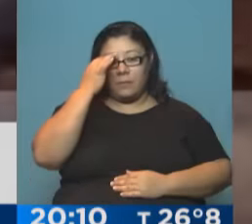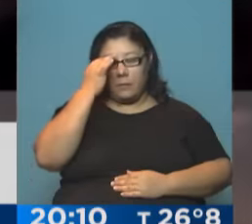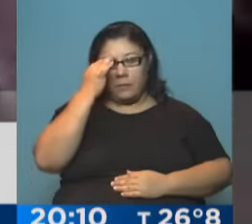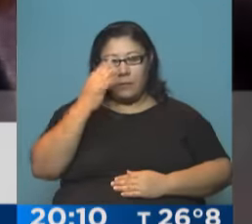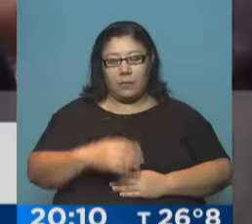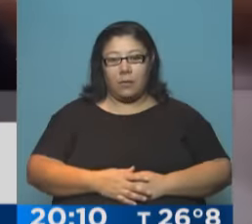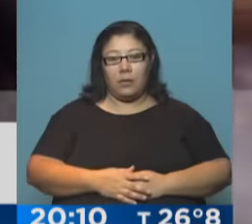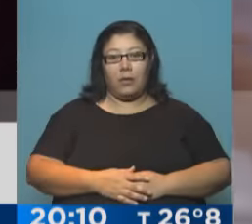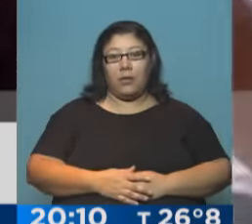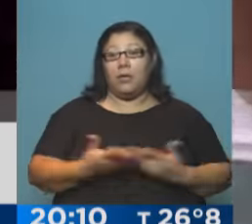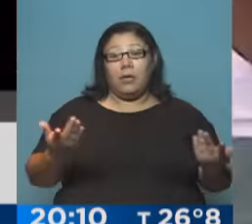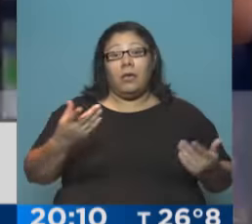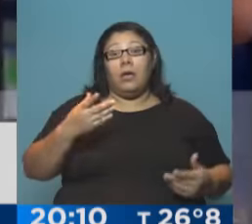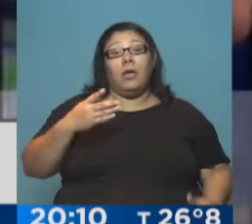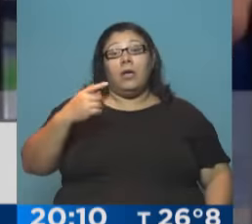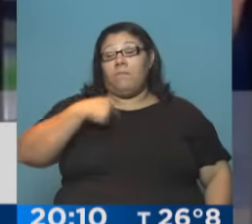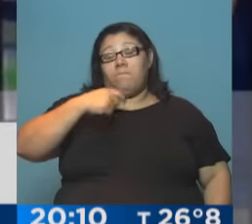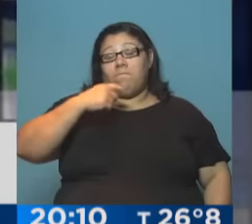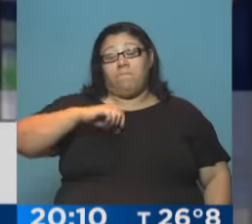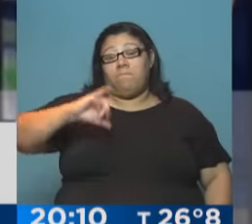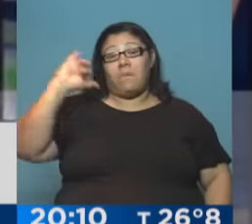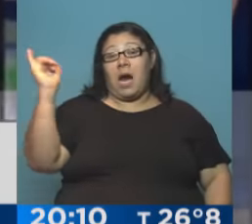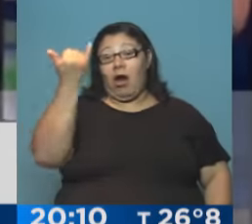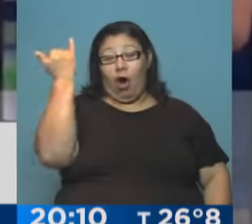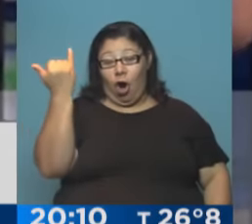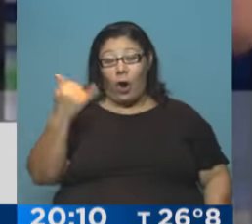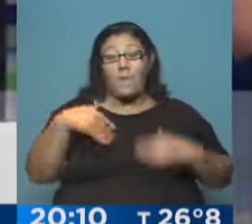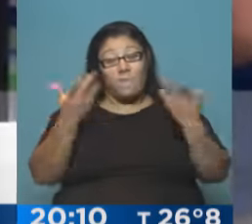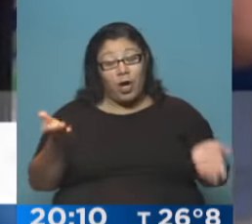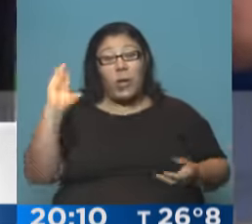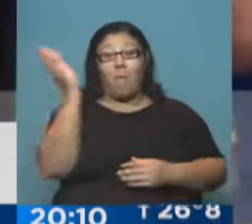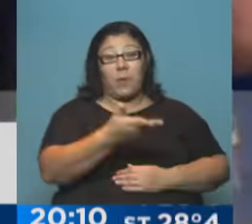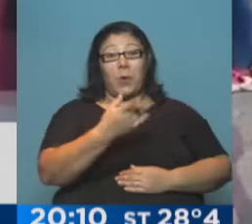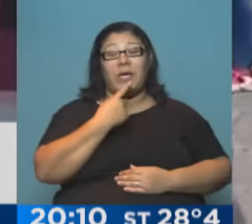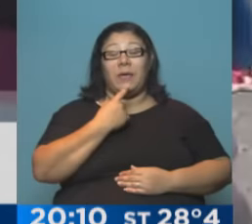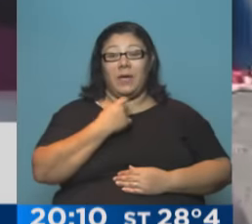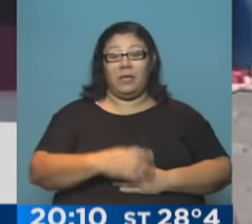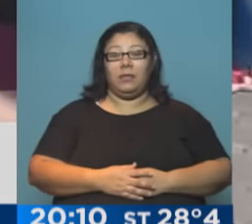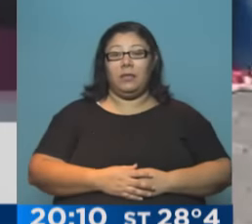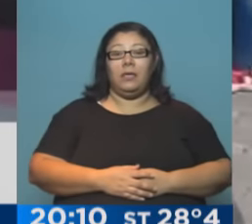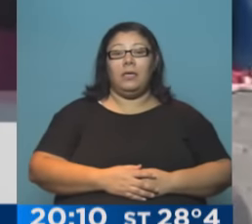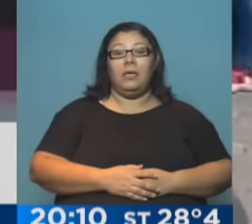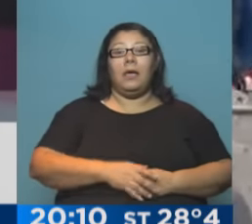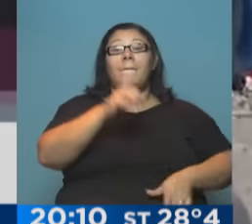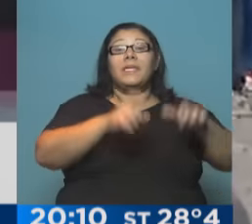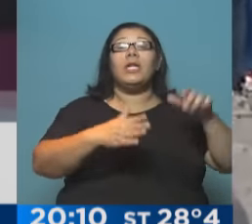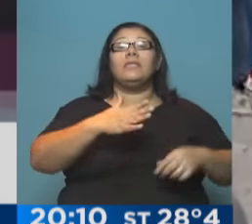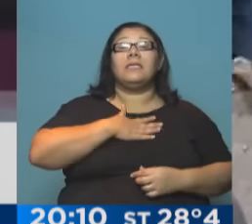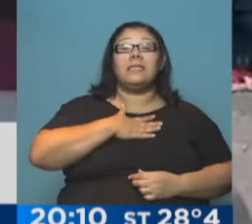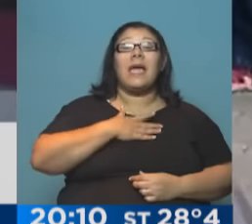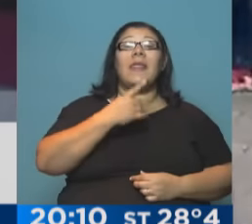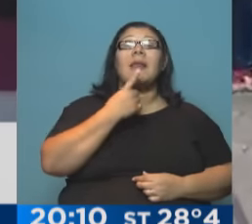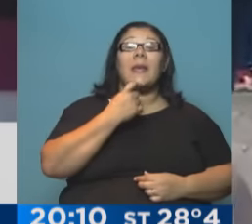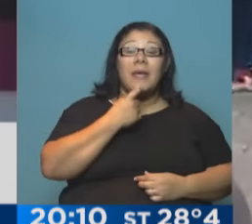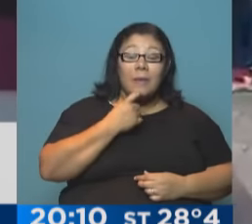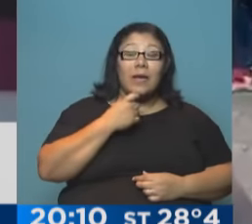Porque somos mejores. Porque somos los mejores, por eso le vamos a ganar. Los hinchas de River que se acercaron a la provincia de